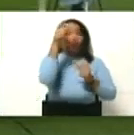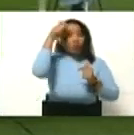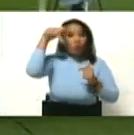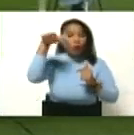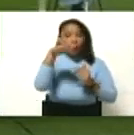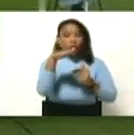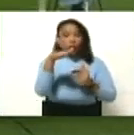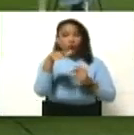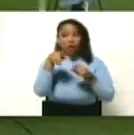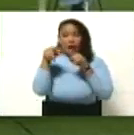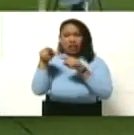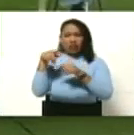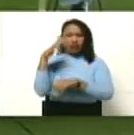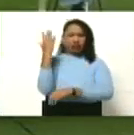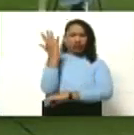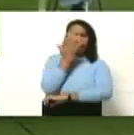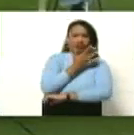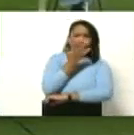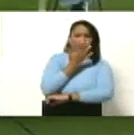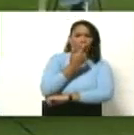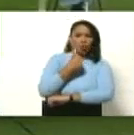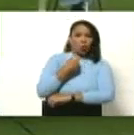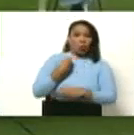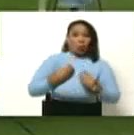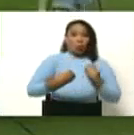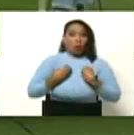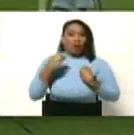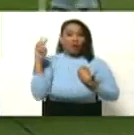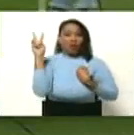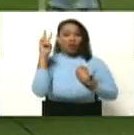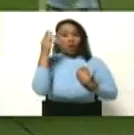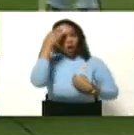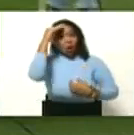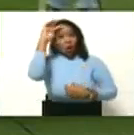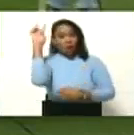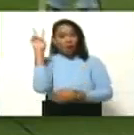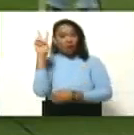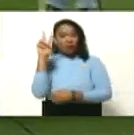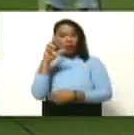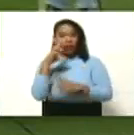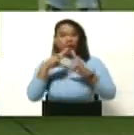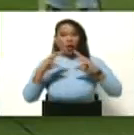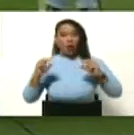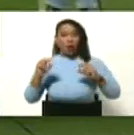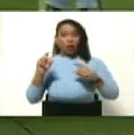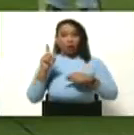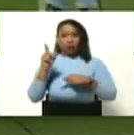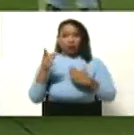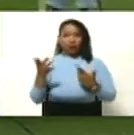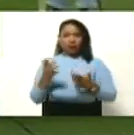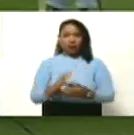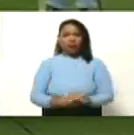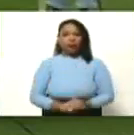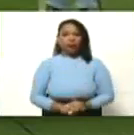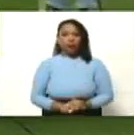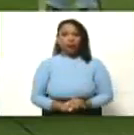Te resulta sospechoso. No, estoy preocupado por Venezuela, por Cuba y por Nicaragua. Ah, pero no te preocupas por la gente tuya.